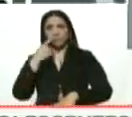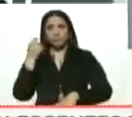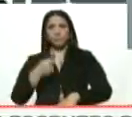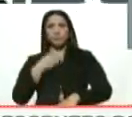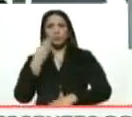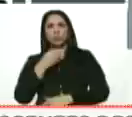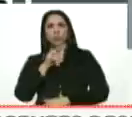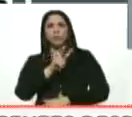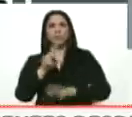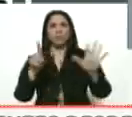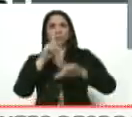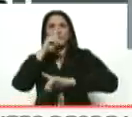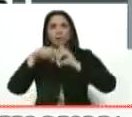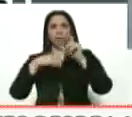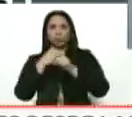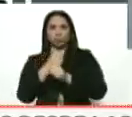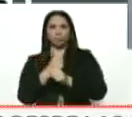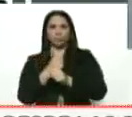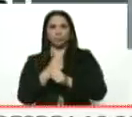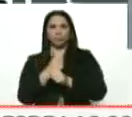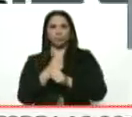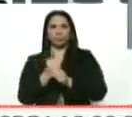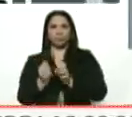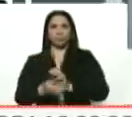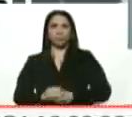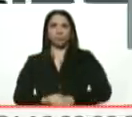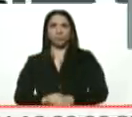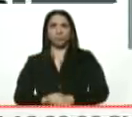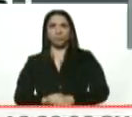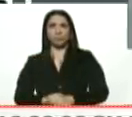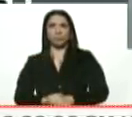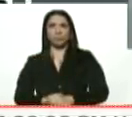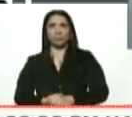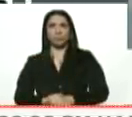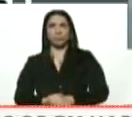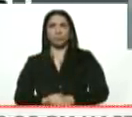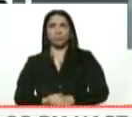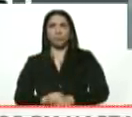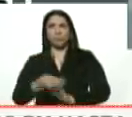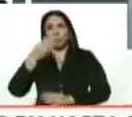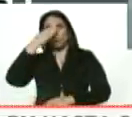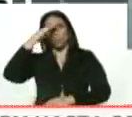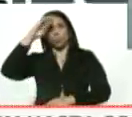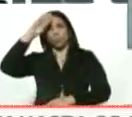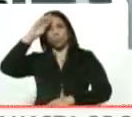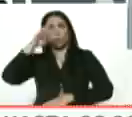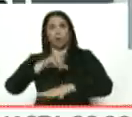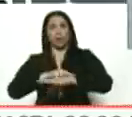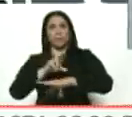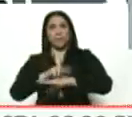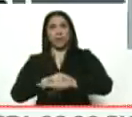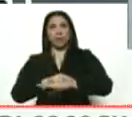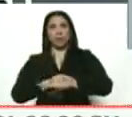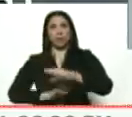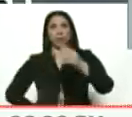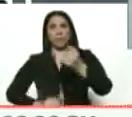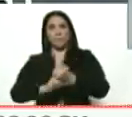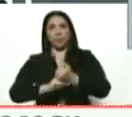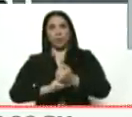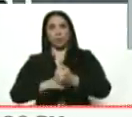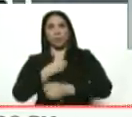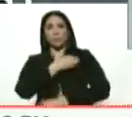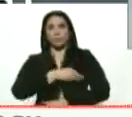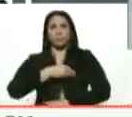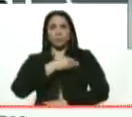joven de 26 años de edad de la República de Cuba, es un médico colaborador de la misión médica